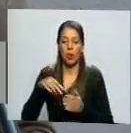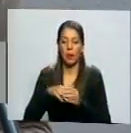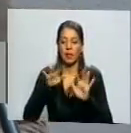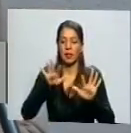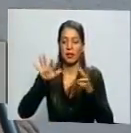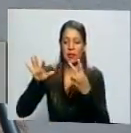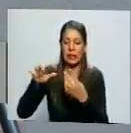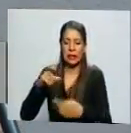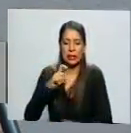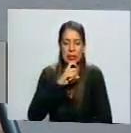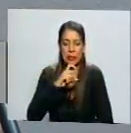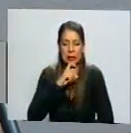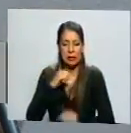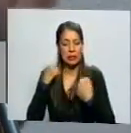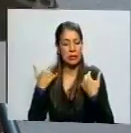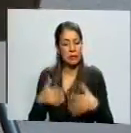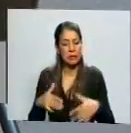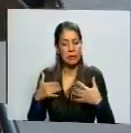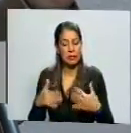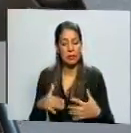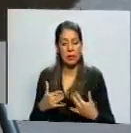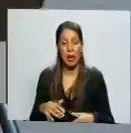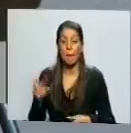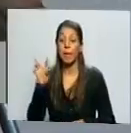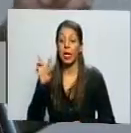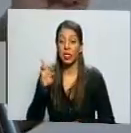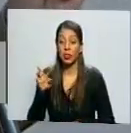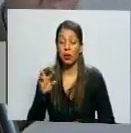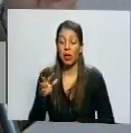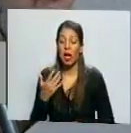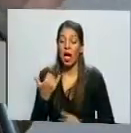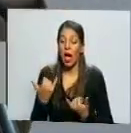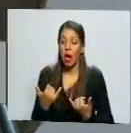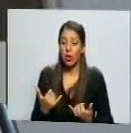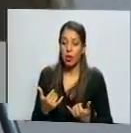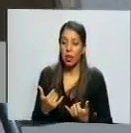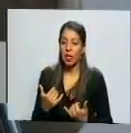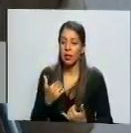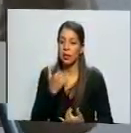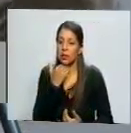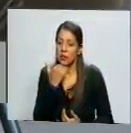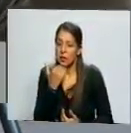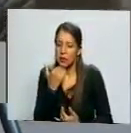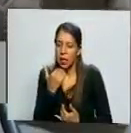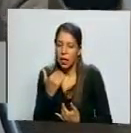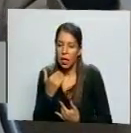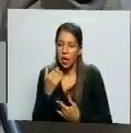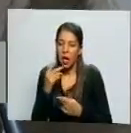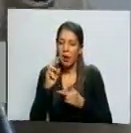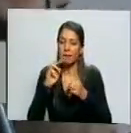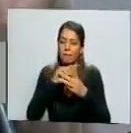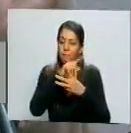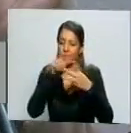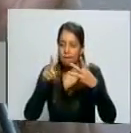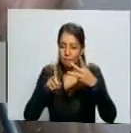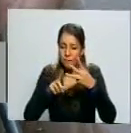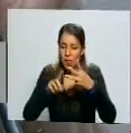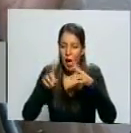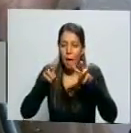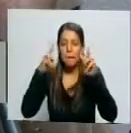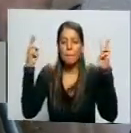camaradas constituyentes, que estamos cerca de lograr la tercera gran victoria estratégica de la